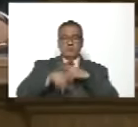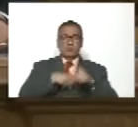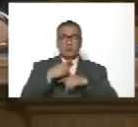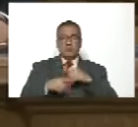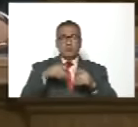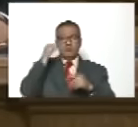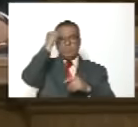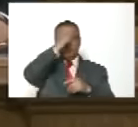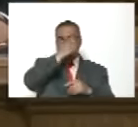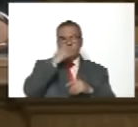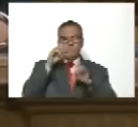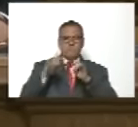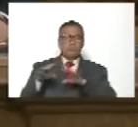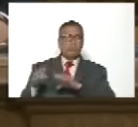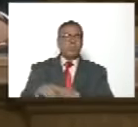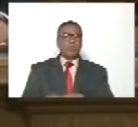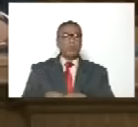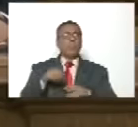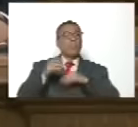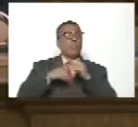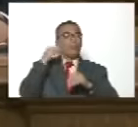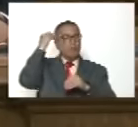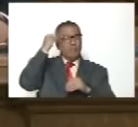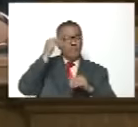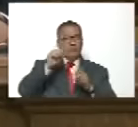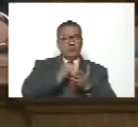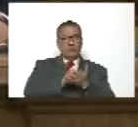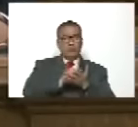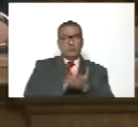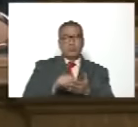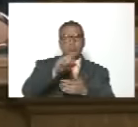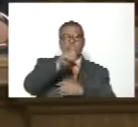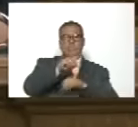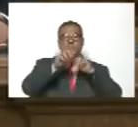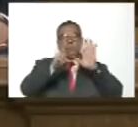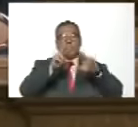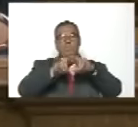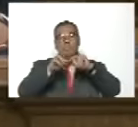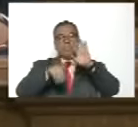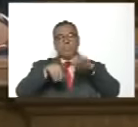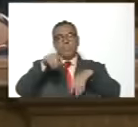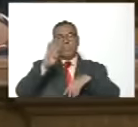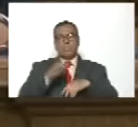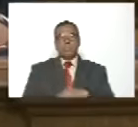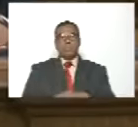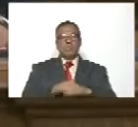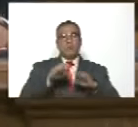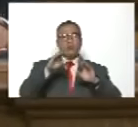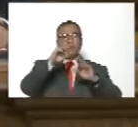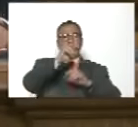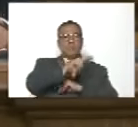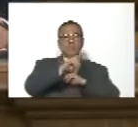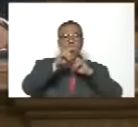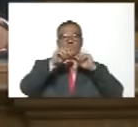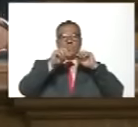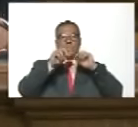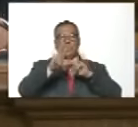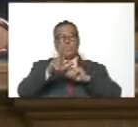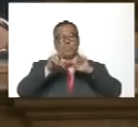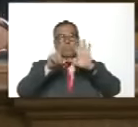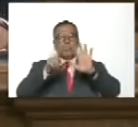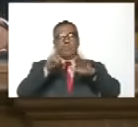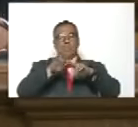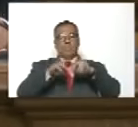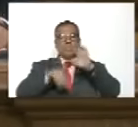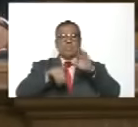del África Austral. De acuerdo a lo consagrado en los artículos 187, numeral 14 y 236,